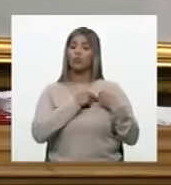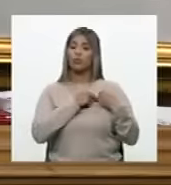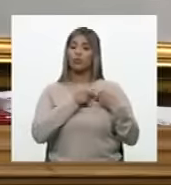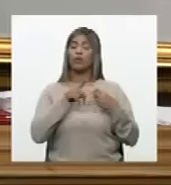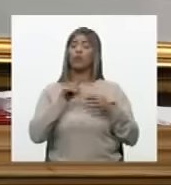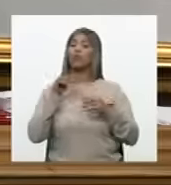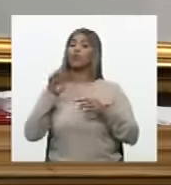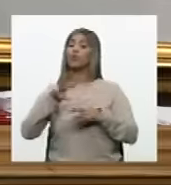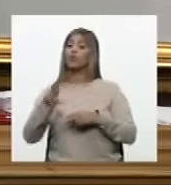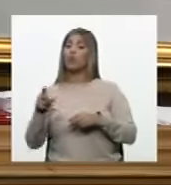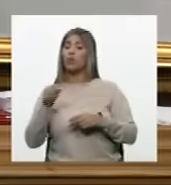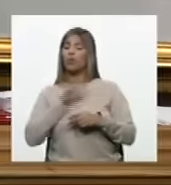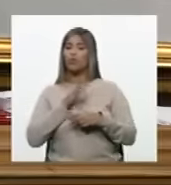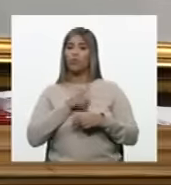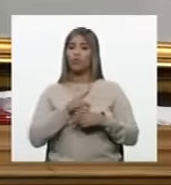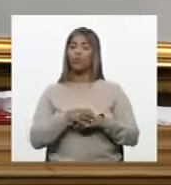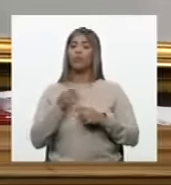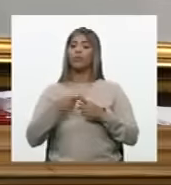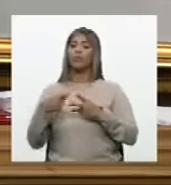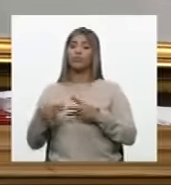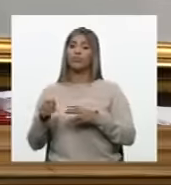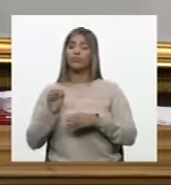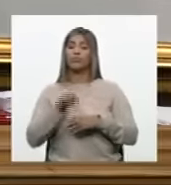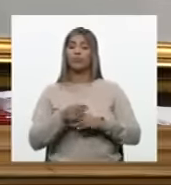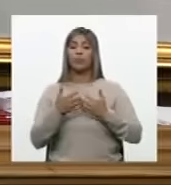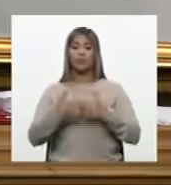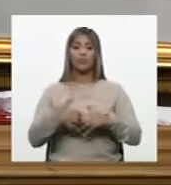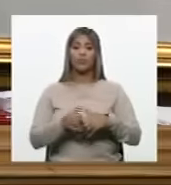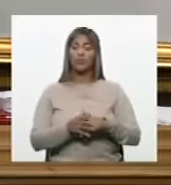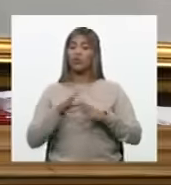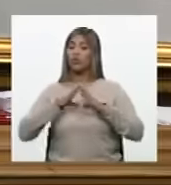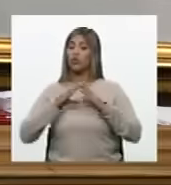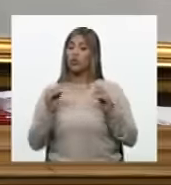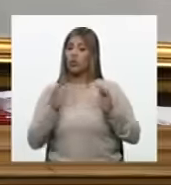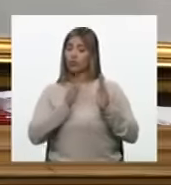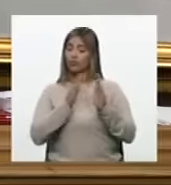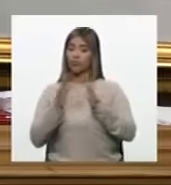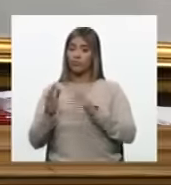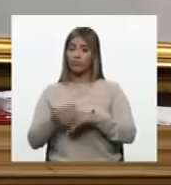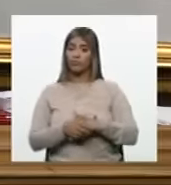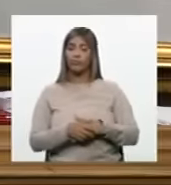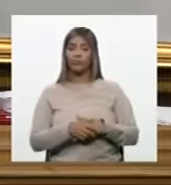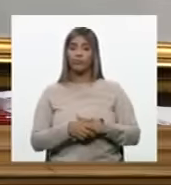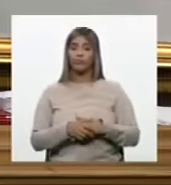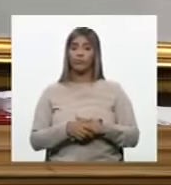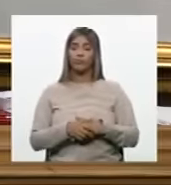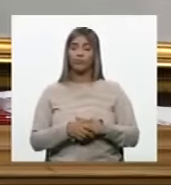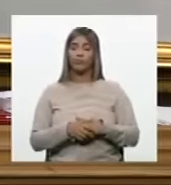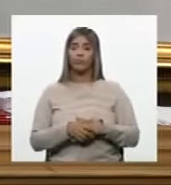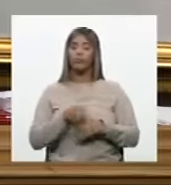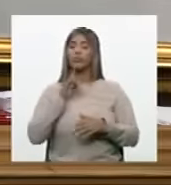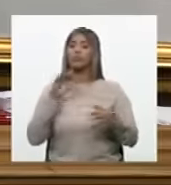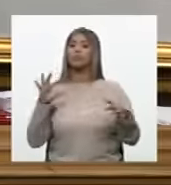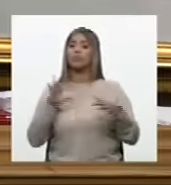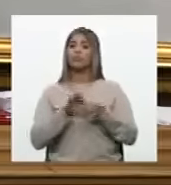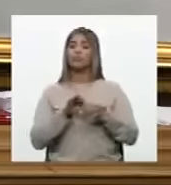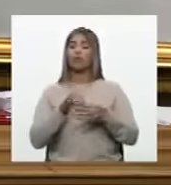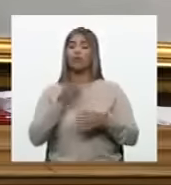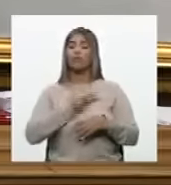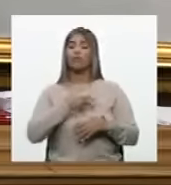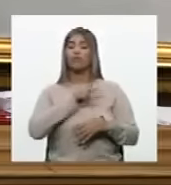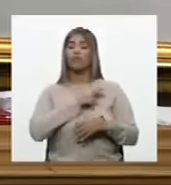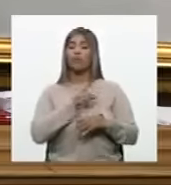y despojo de los activos de la empresa venezolana Citgo y todo el entramado de corruptela que estuvo asociada al